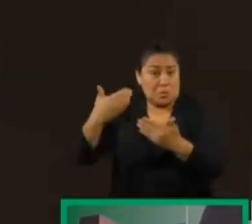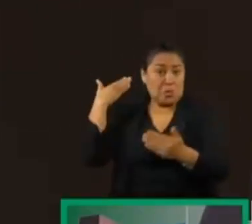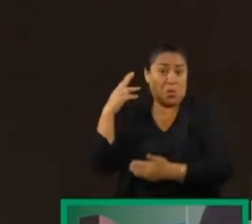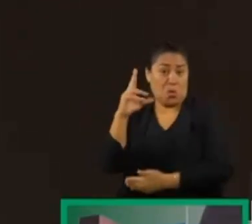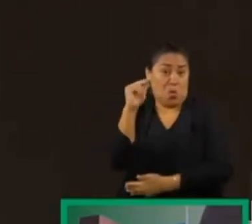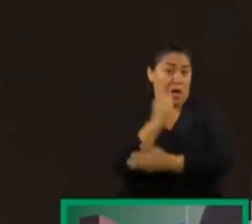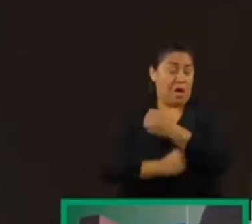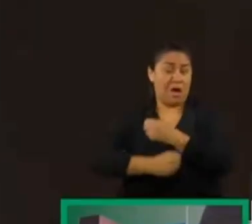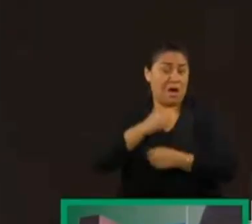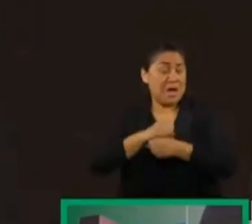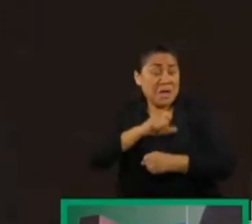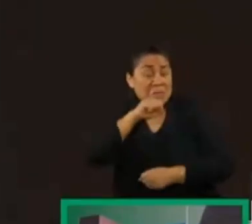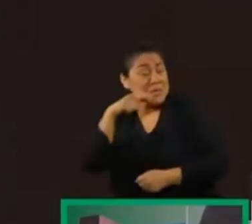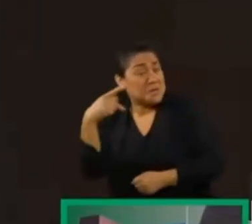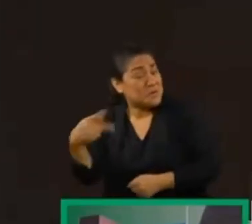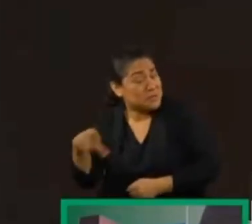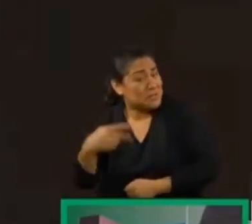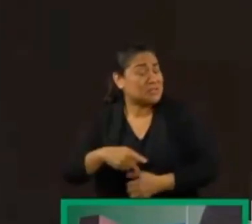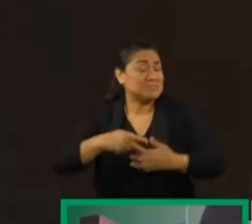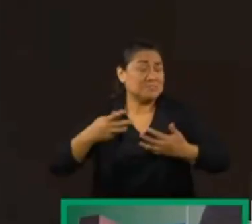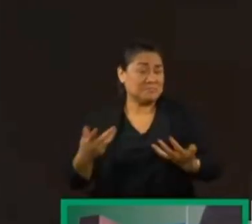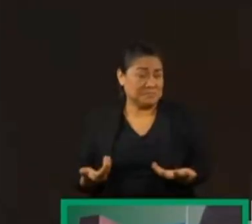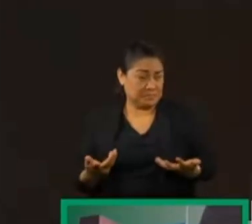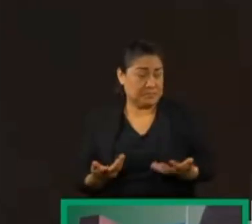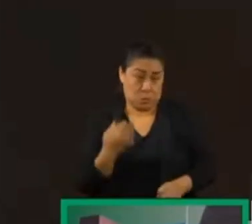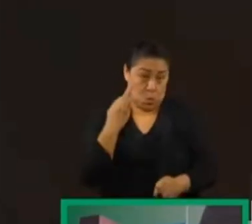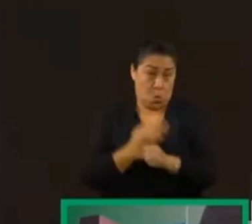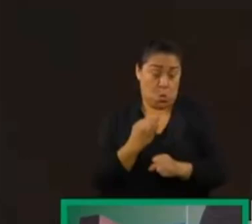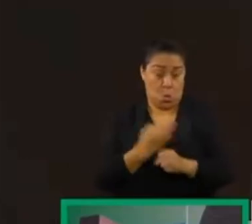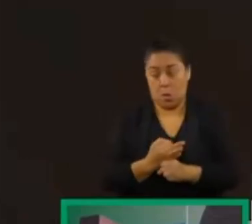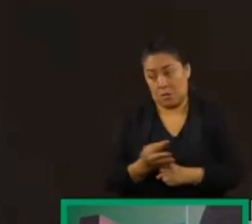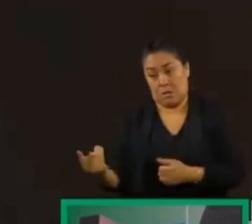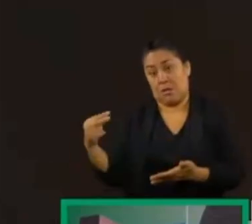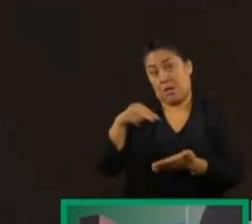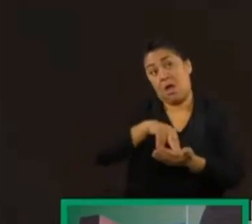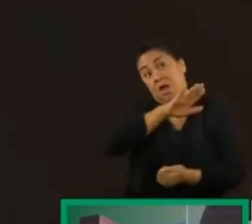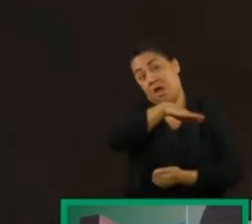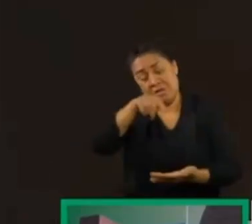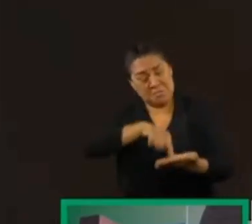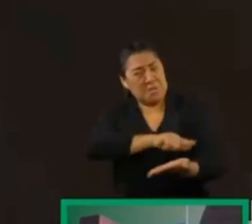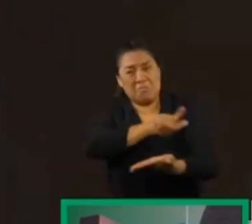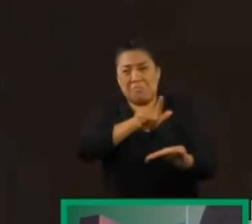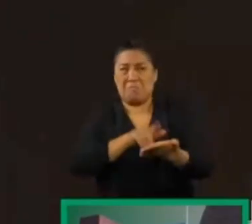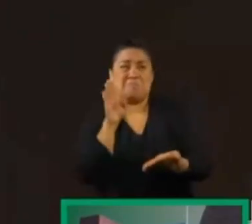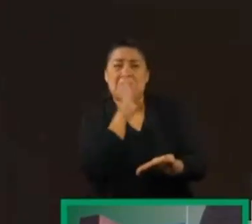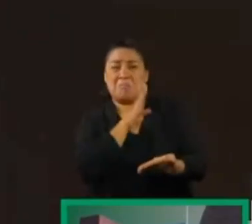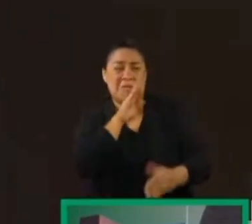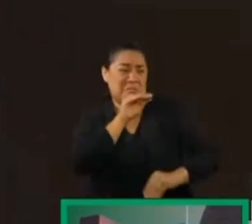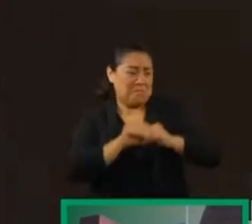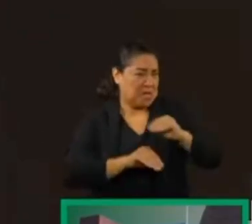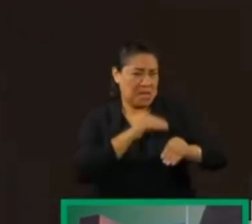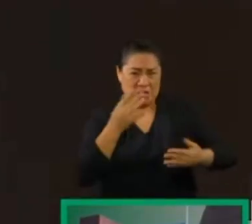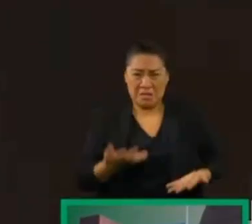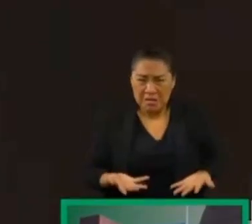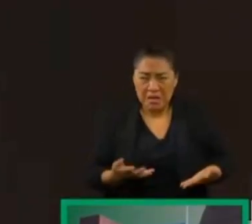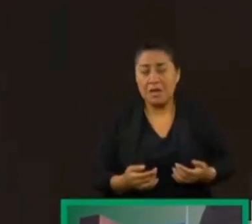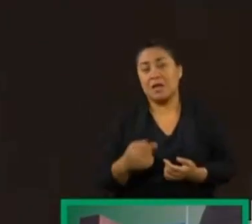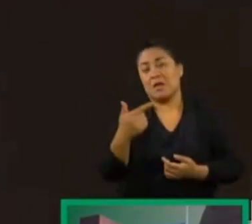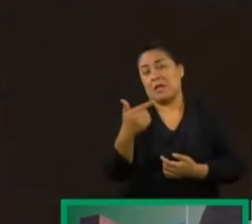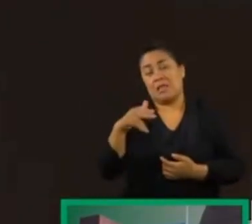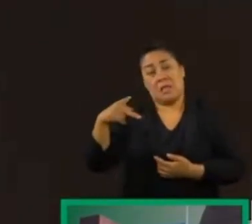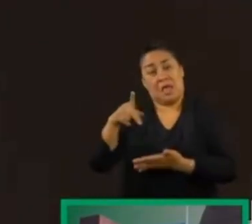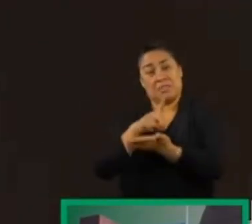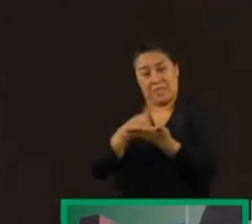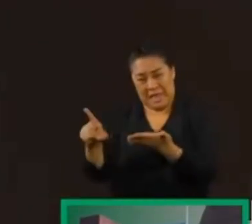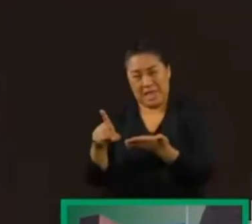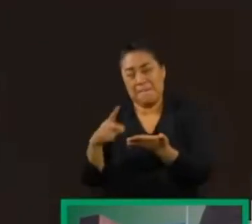de 80 años. Hoy vienen a decir que está mal la reforma, que los derechos a la Guardia